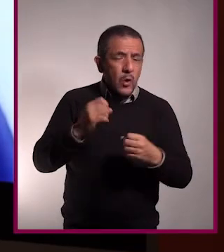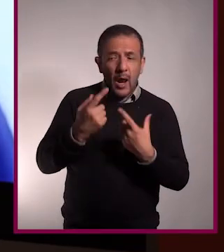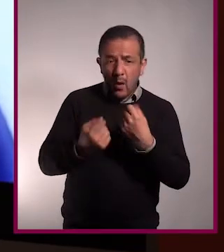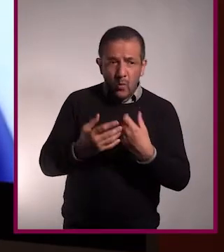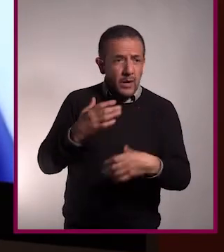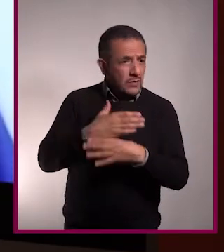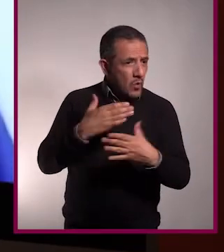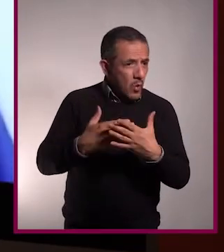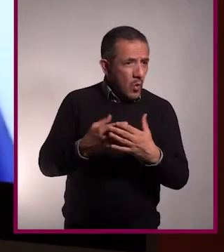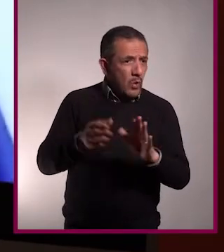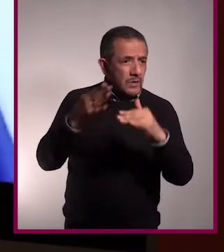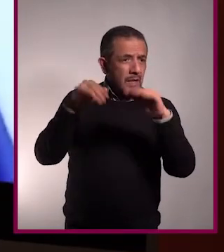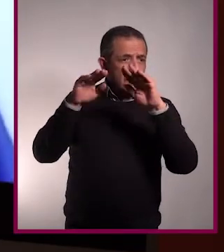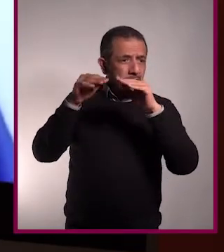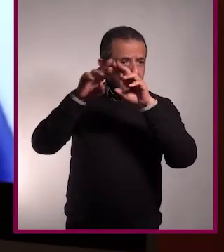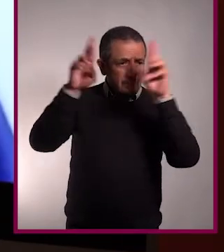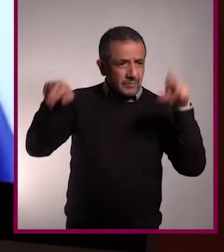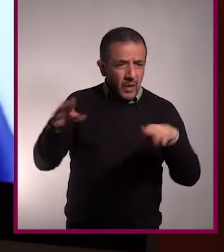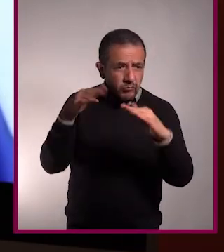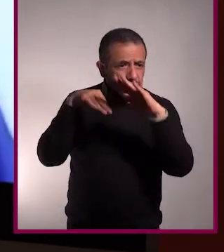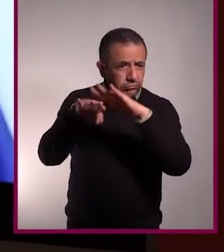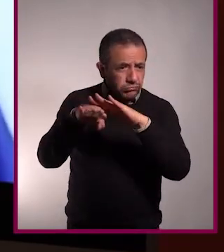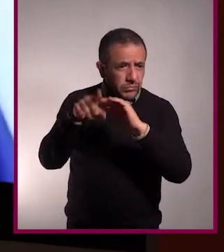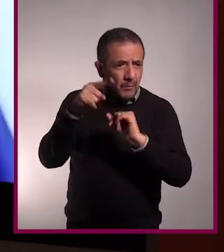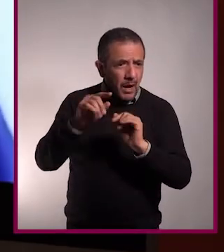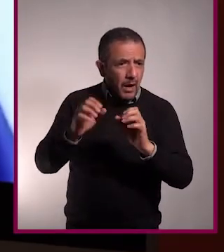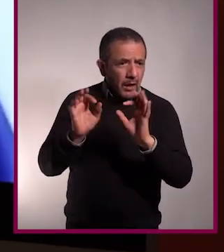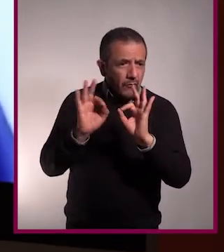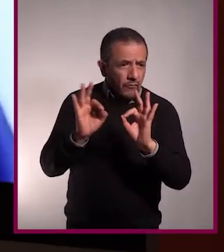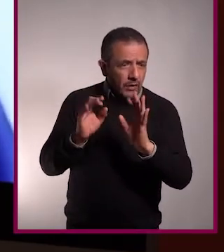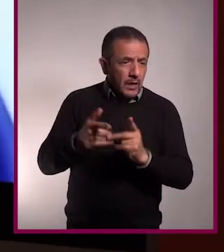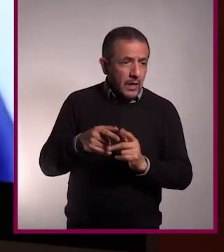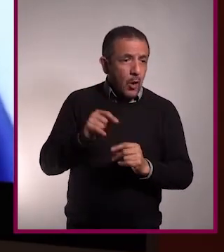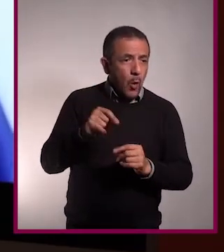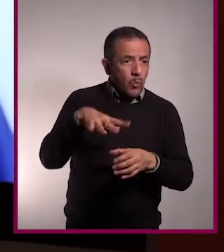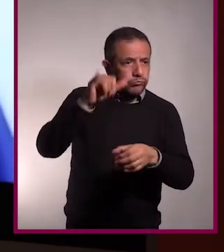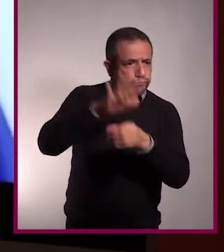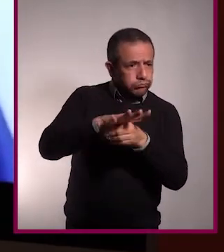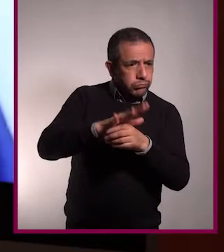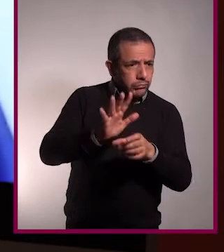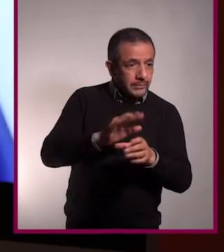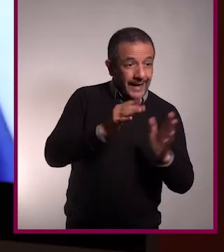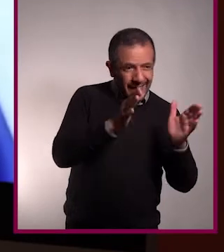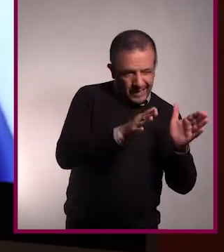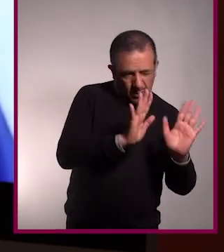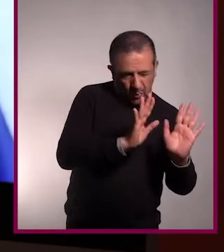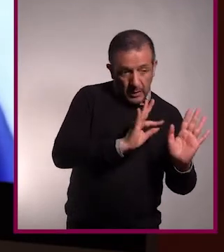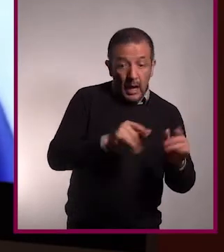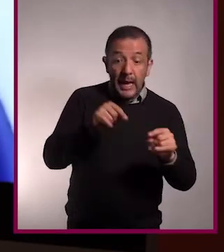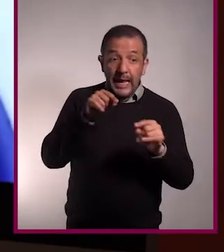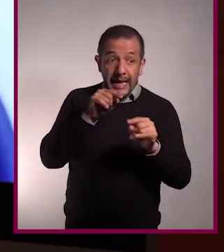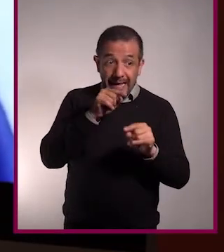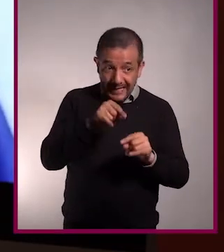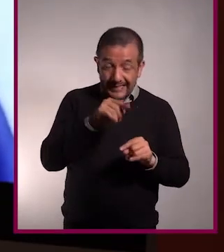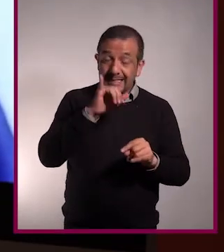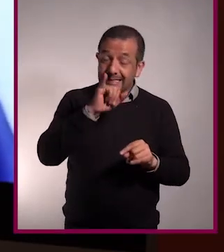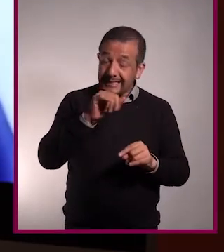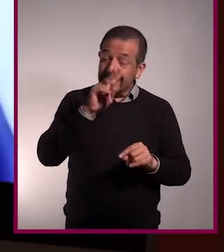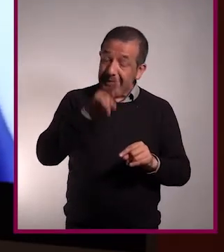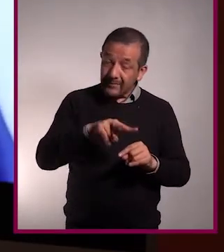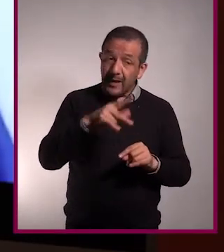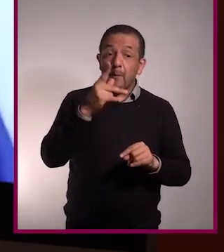lácteos, por ejemplo, que son pasteurizados, que están en congelación o que se colocan en algún contenedor o